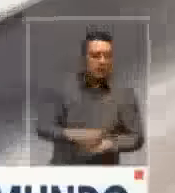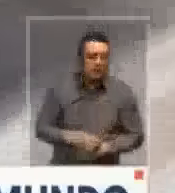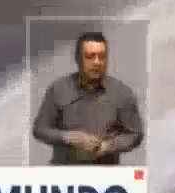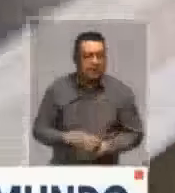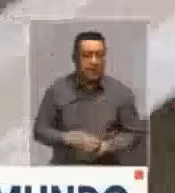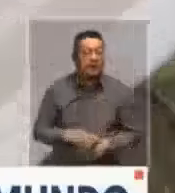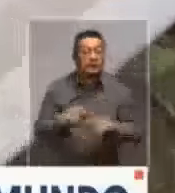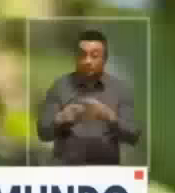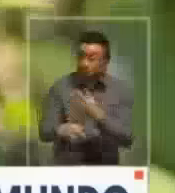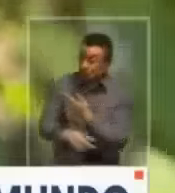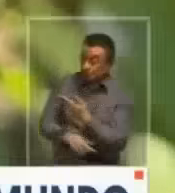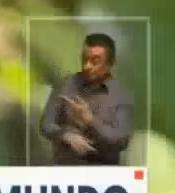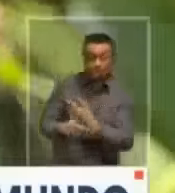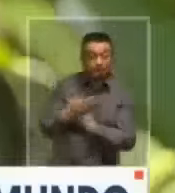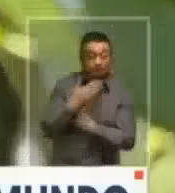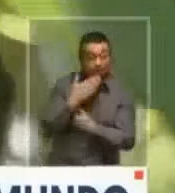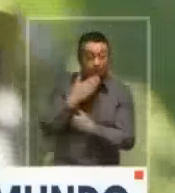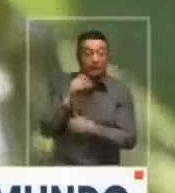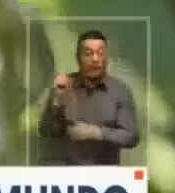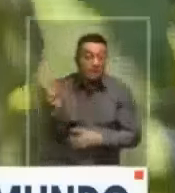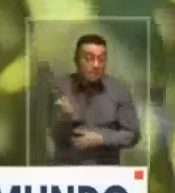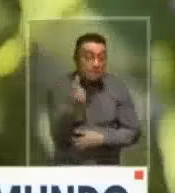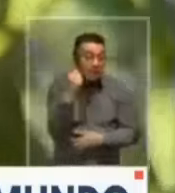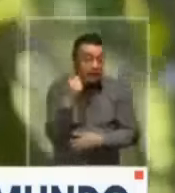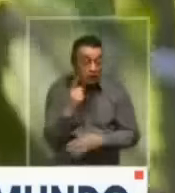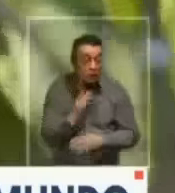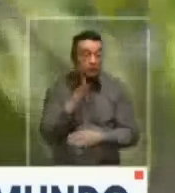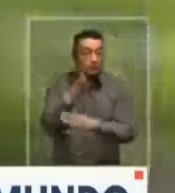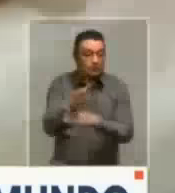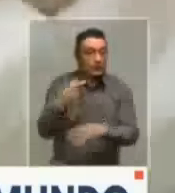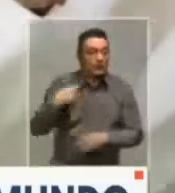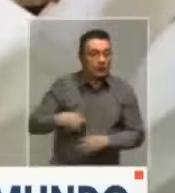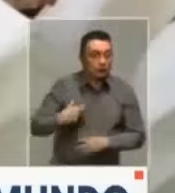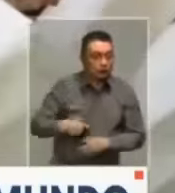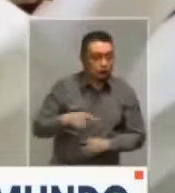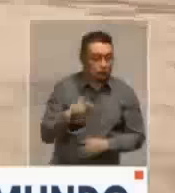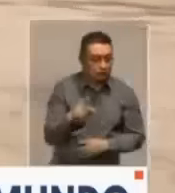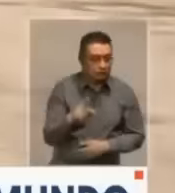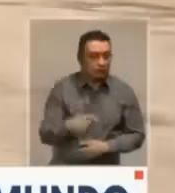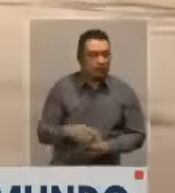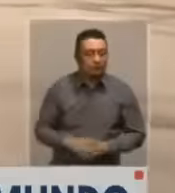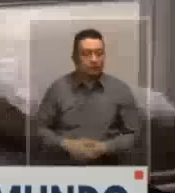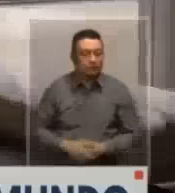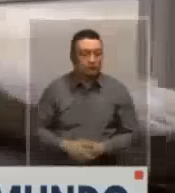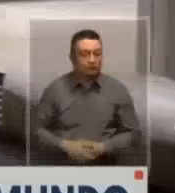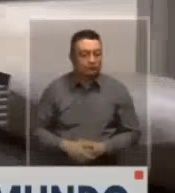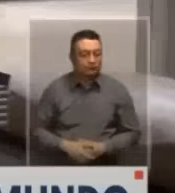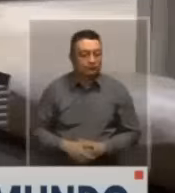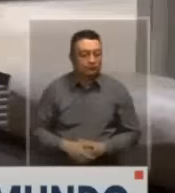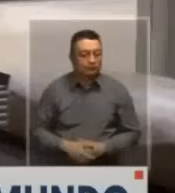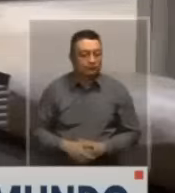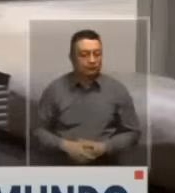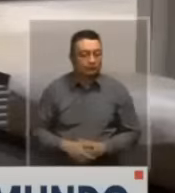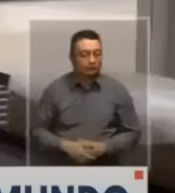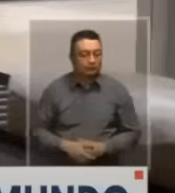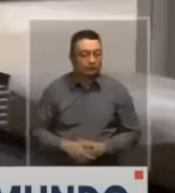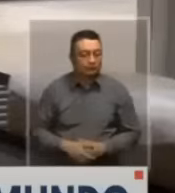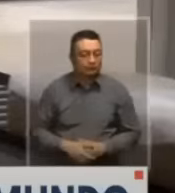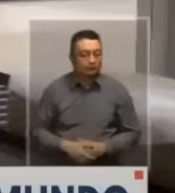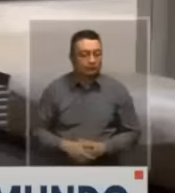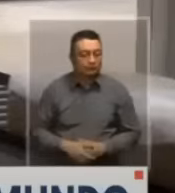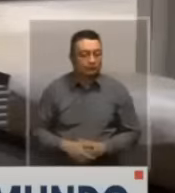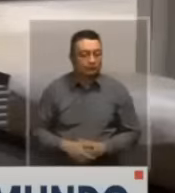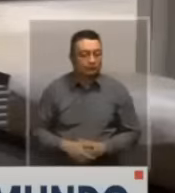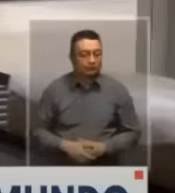está. Ya la veremos cuando llegue primero al mercado en Estados Unidos. Ah, vieron. En las bandejitas, van